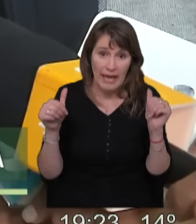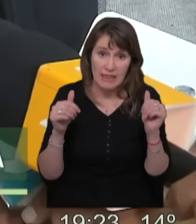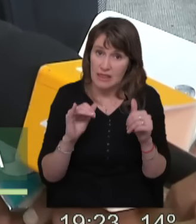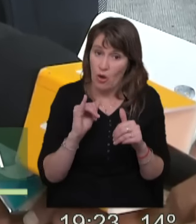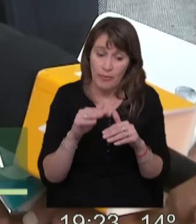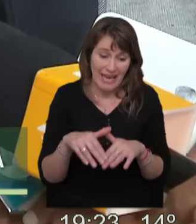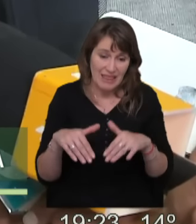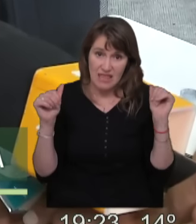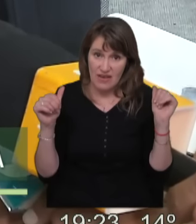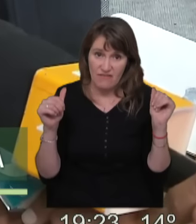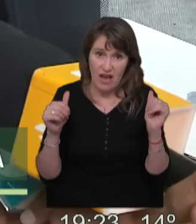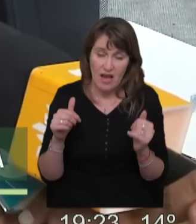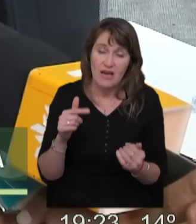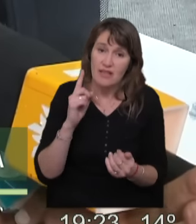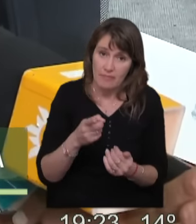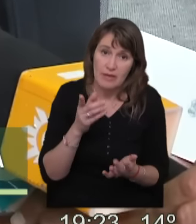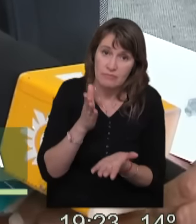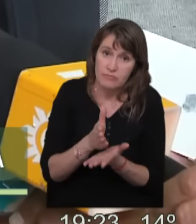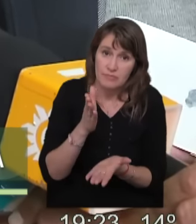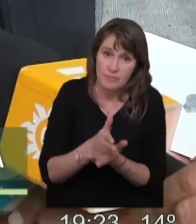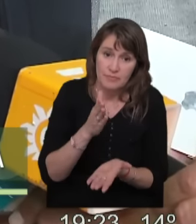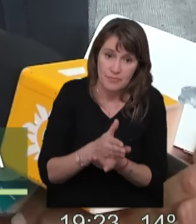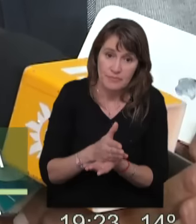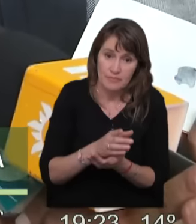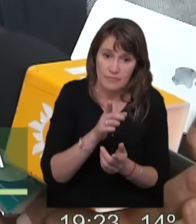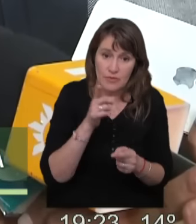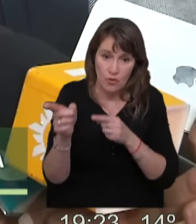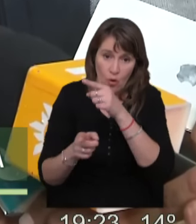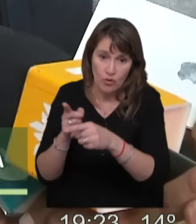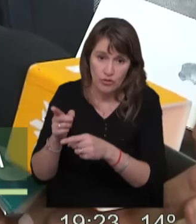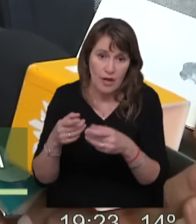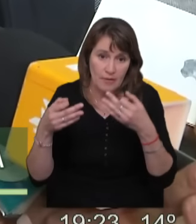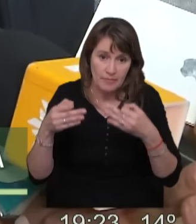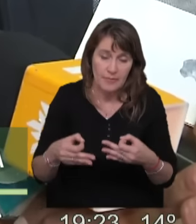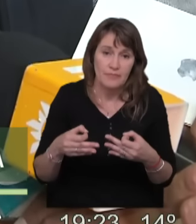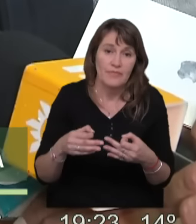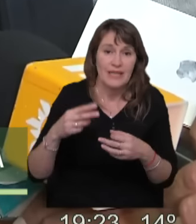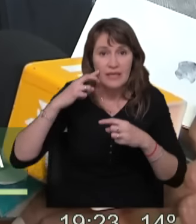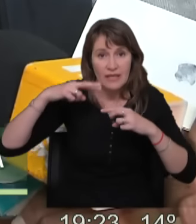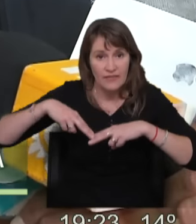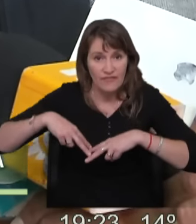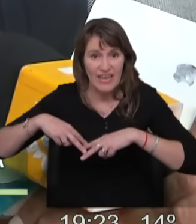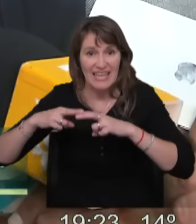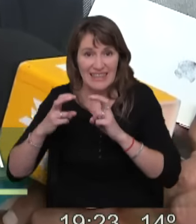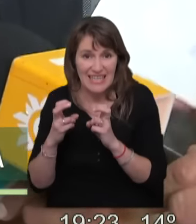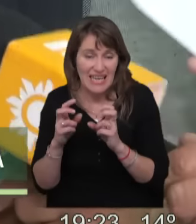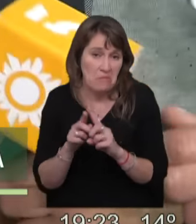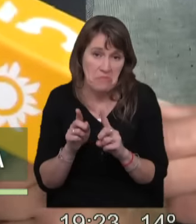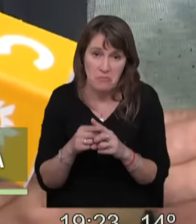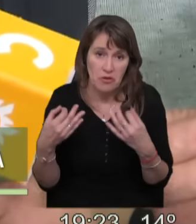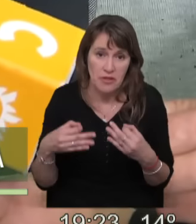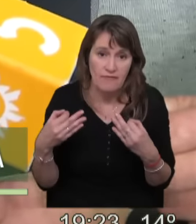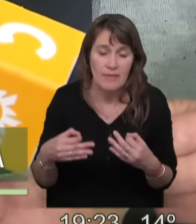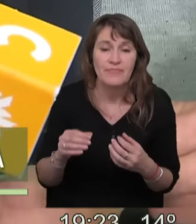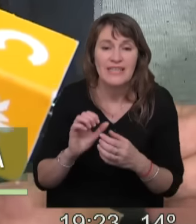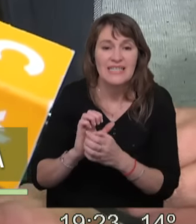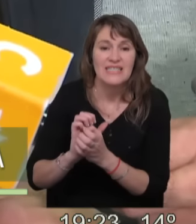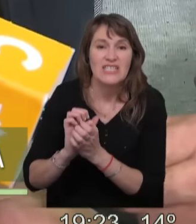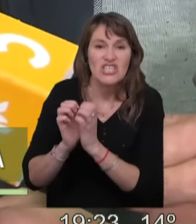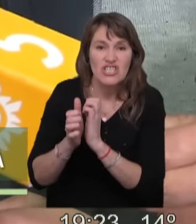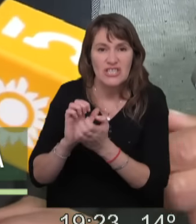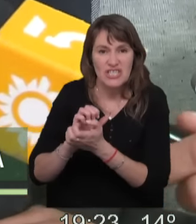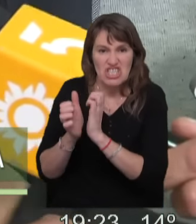que duras con los imputados, totalmente convencidos de que lo que investigamos es como lo estamos investigando. Ese chat usted no lo tenía,